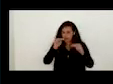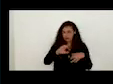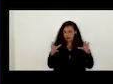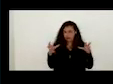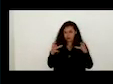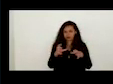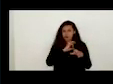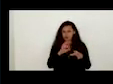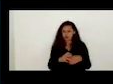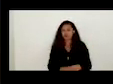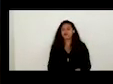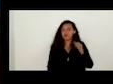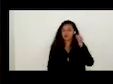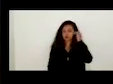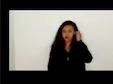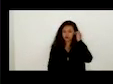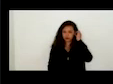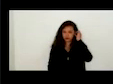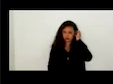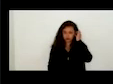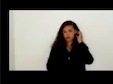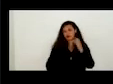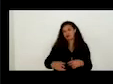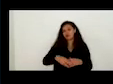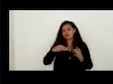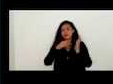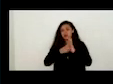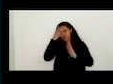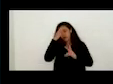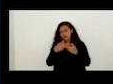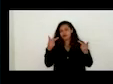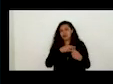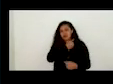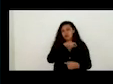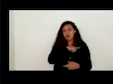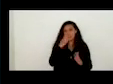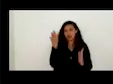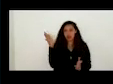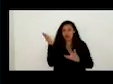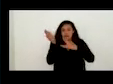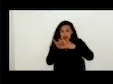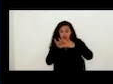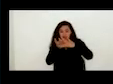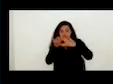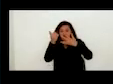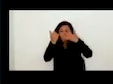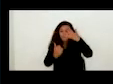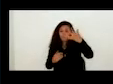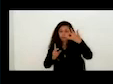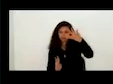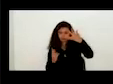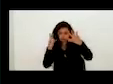si vemos este método del plato saludable, nos habla que hasta la mitad sean verduras. Y si vemos esta